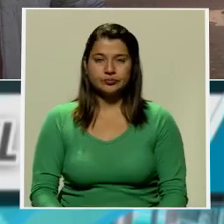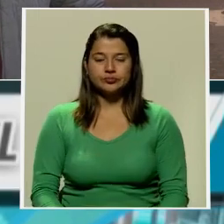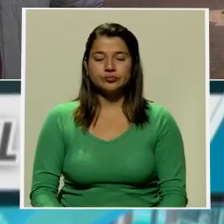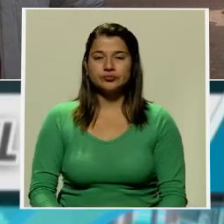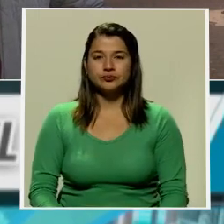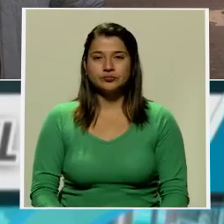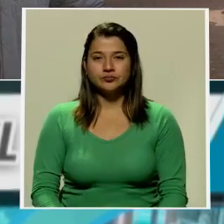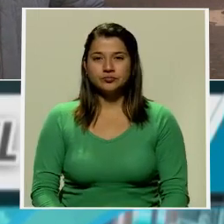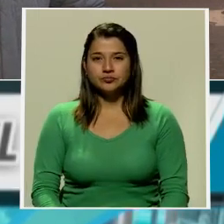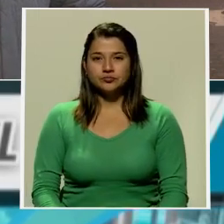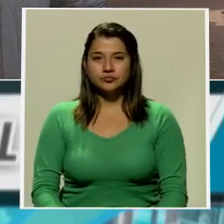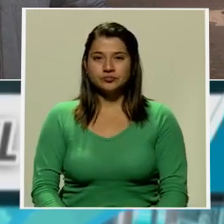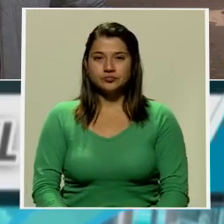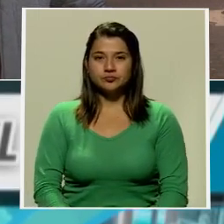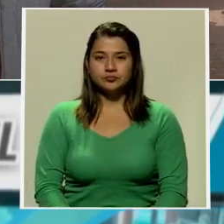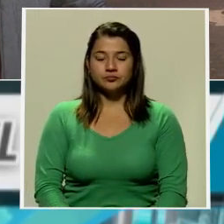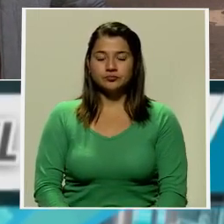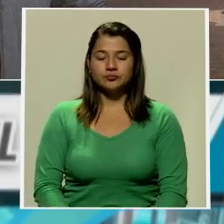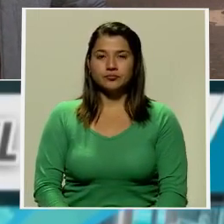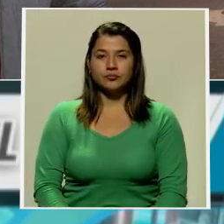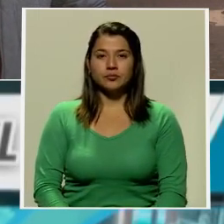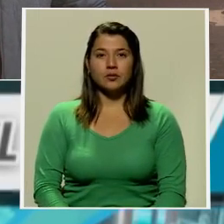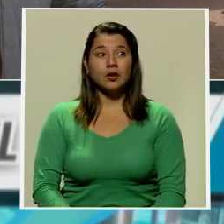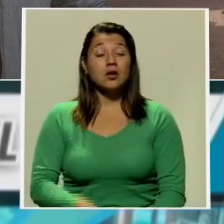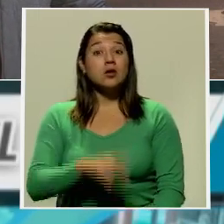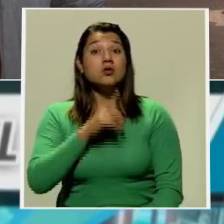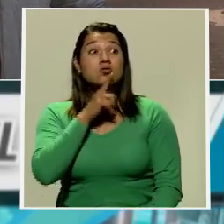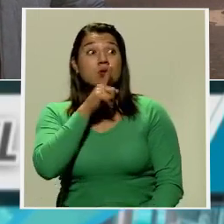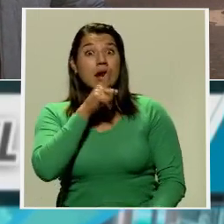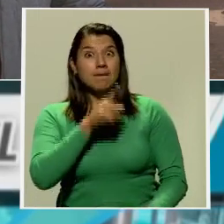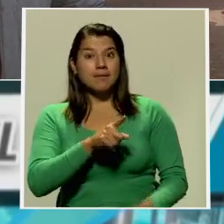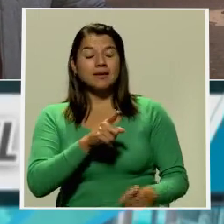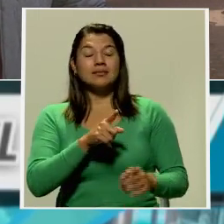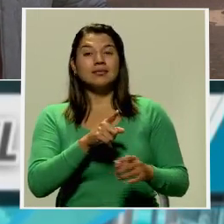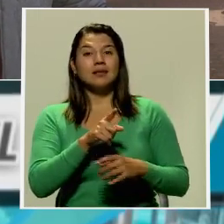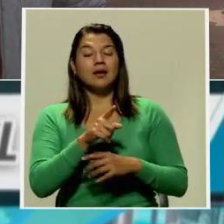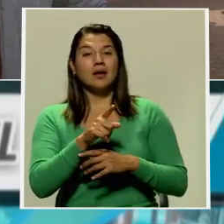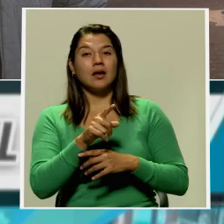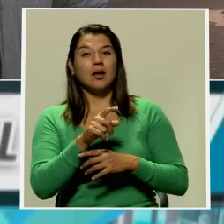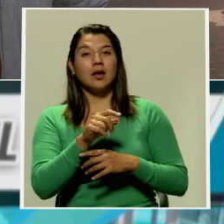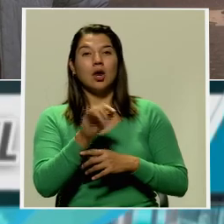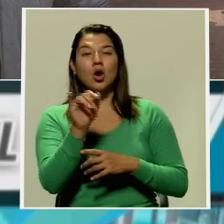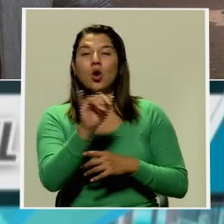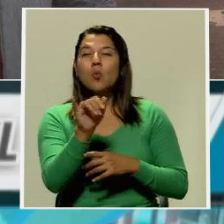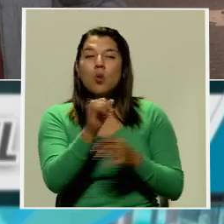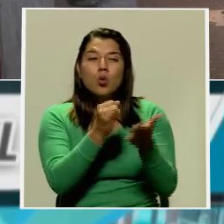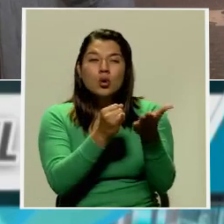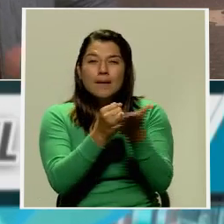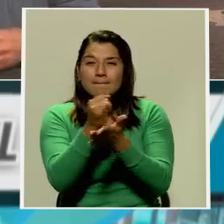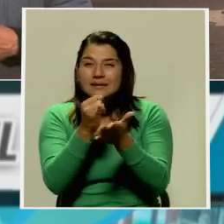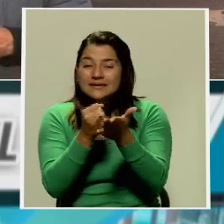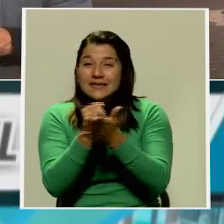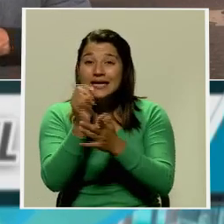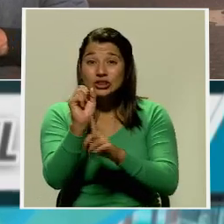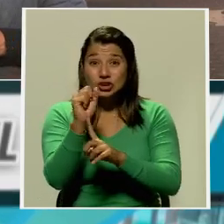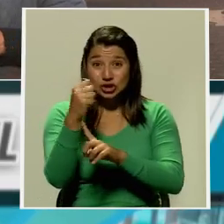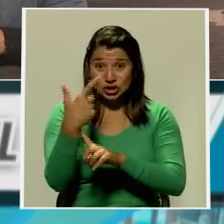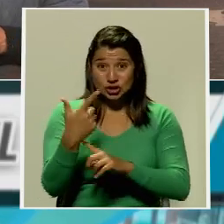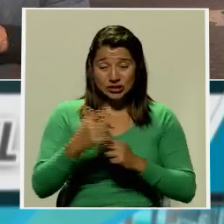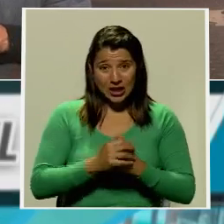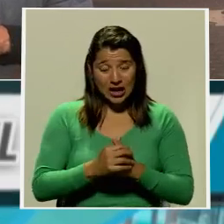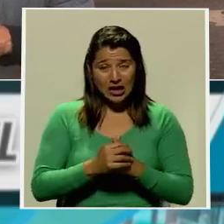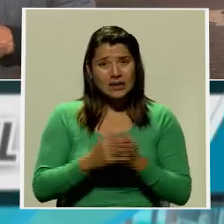Ernesto. Ha sido un verdadero laboratorio social en donde las mujeres